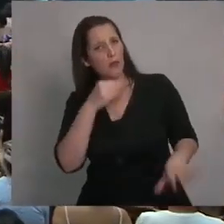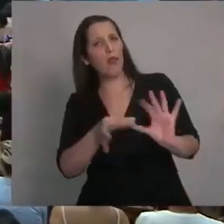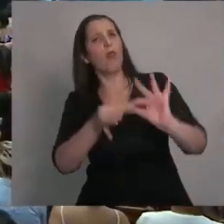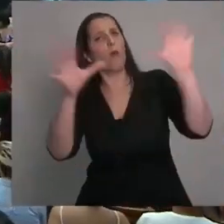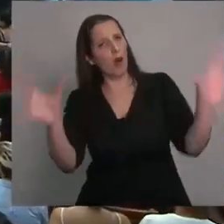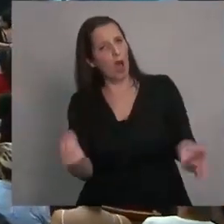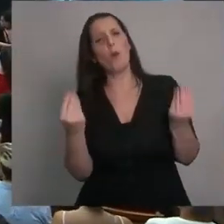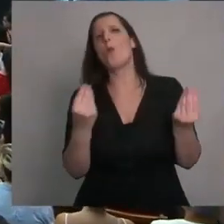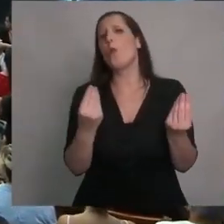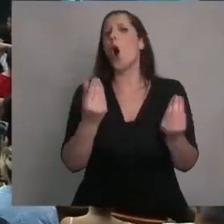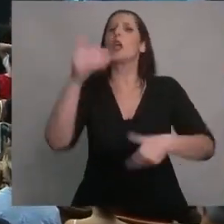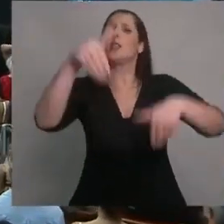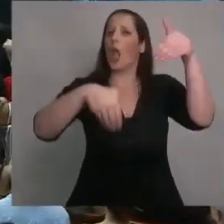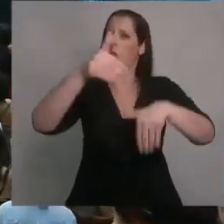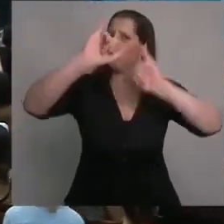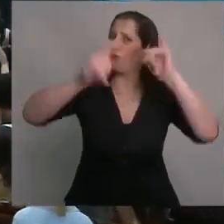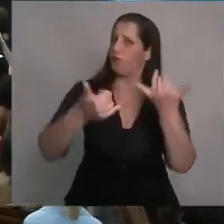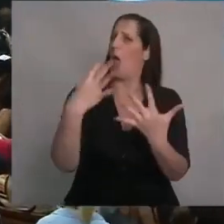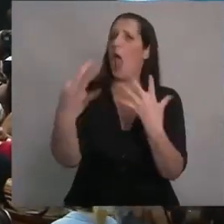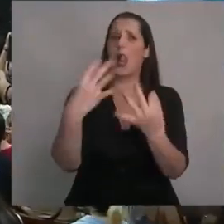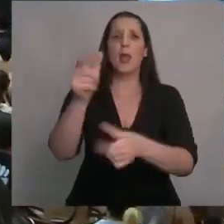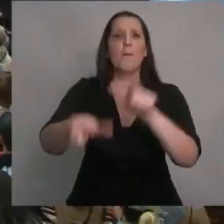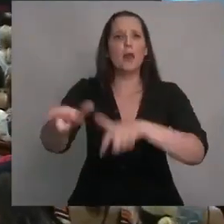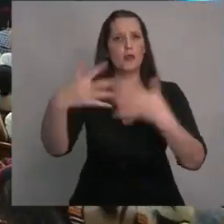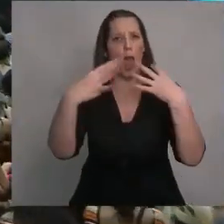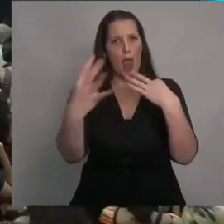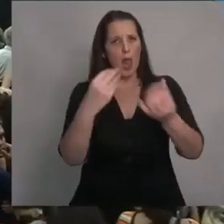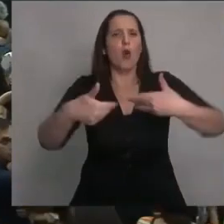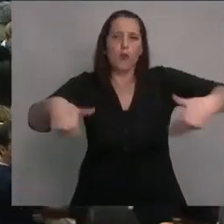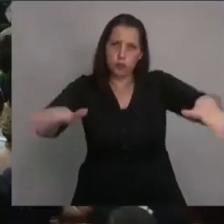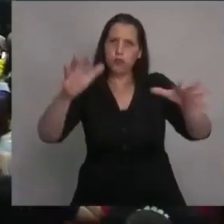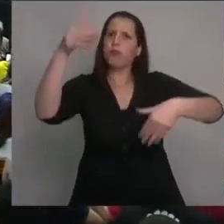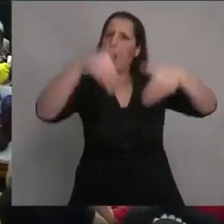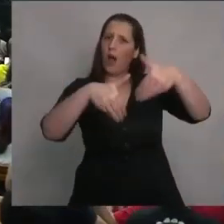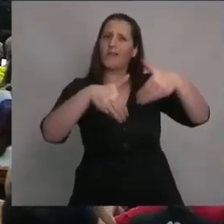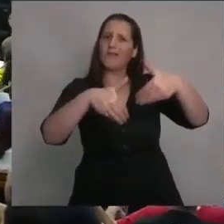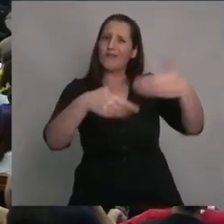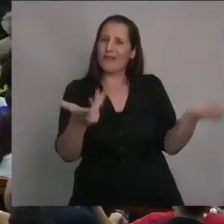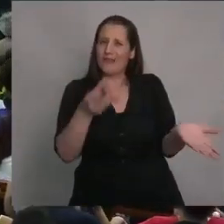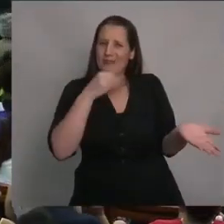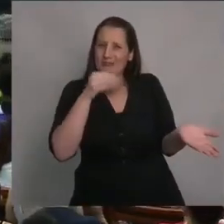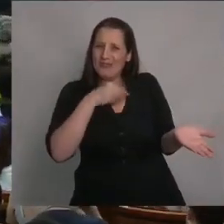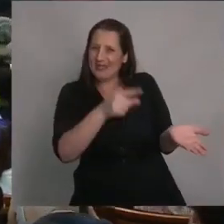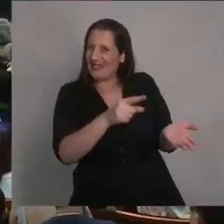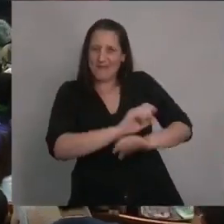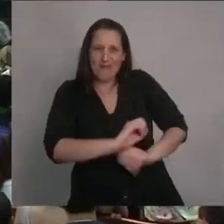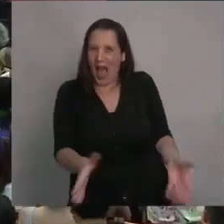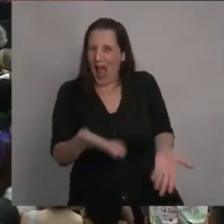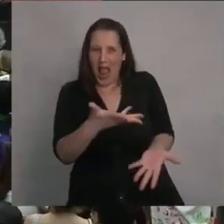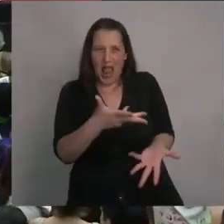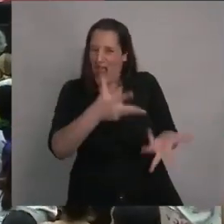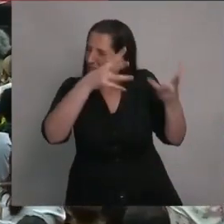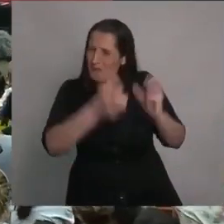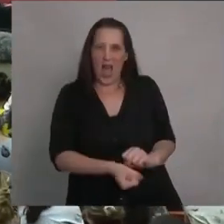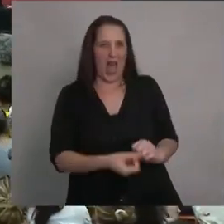las elecciones para los cargos representativos en la política se ve malograda irremediablemente